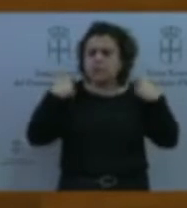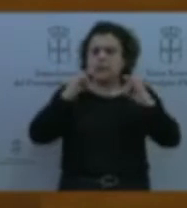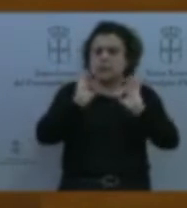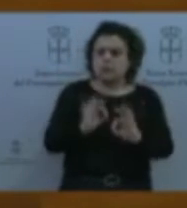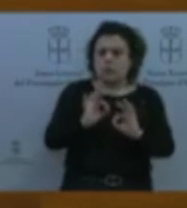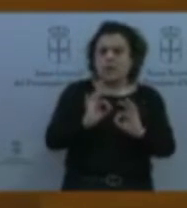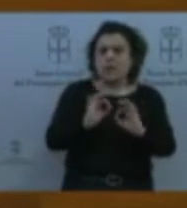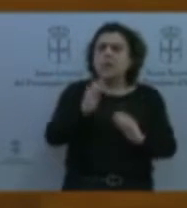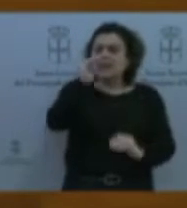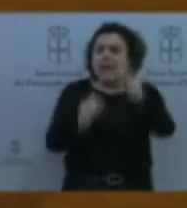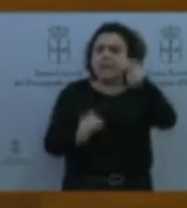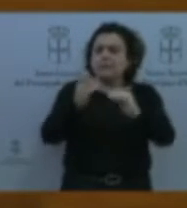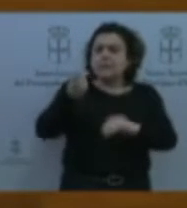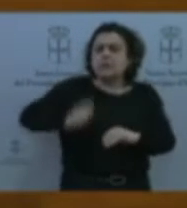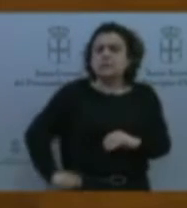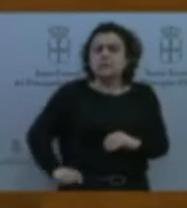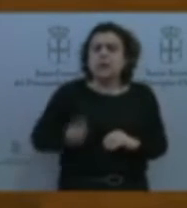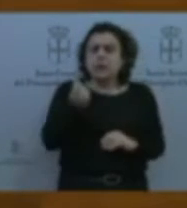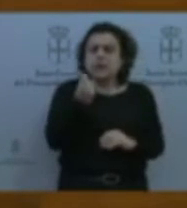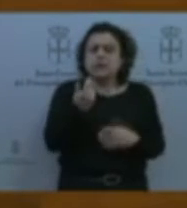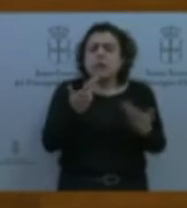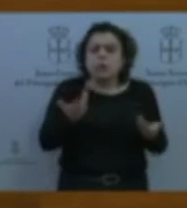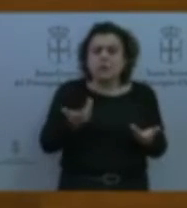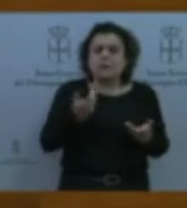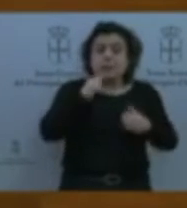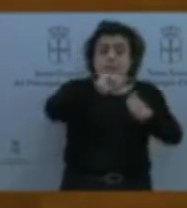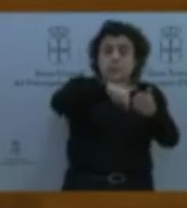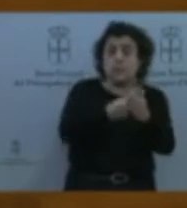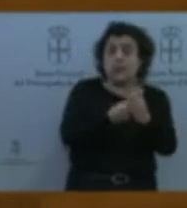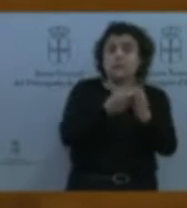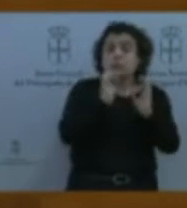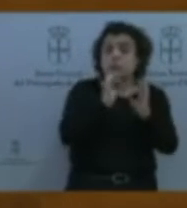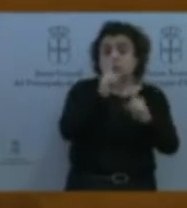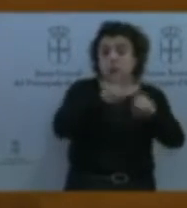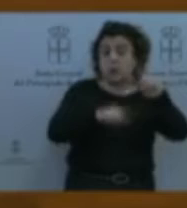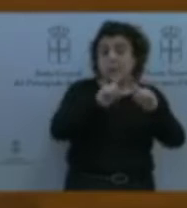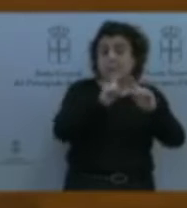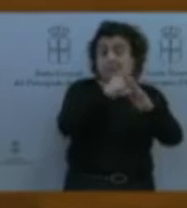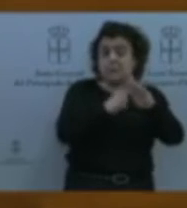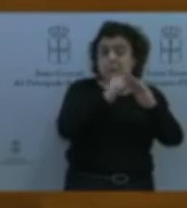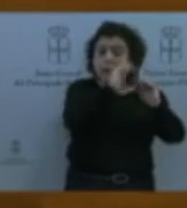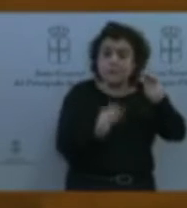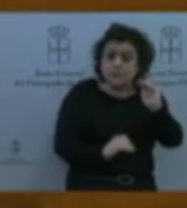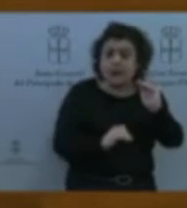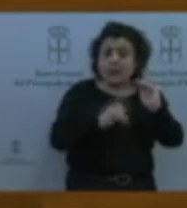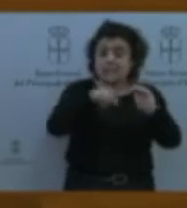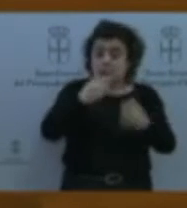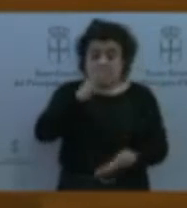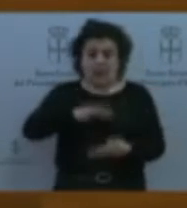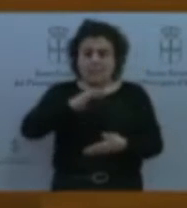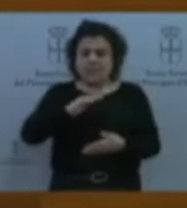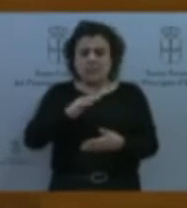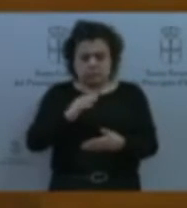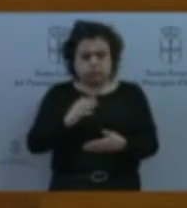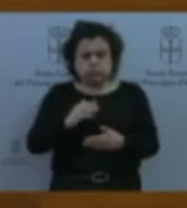contrata normalmente con una categoría mucho más baja. Cuando muestran su capacidad, su alta capacidad para desarrollar el empleo, se les van incluyendo más funciones